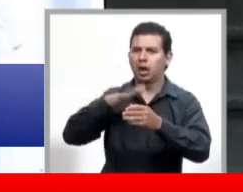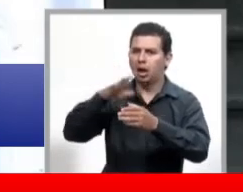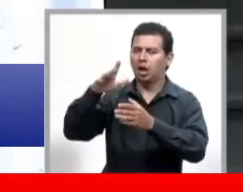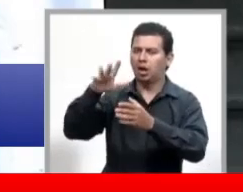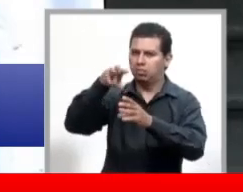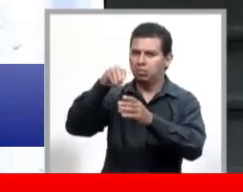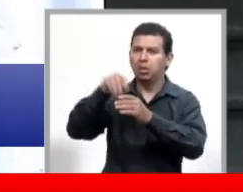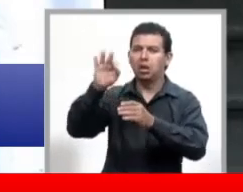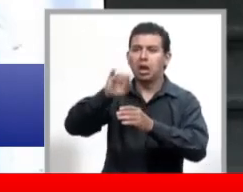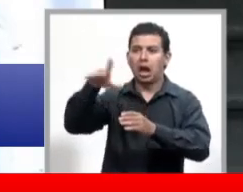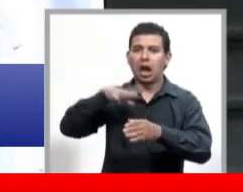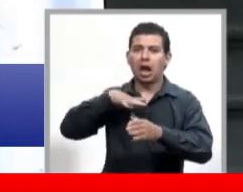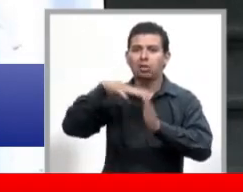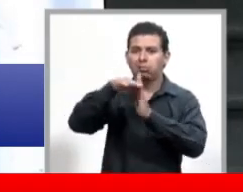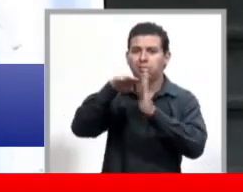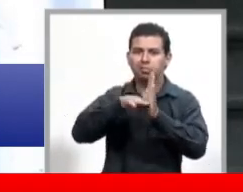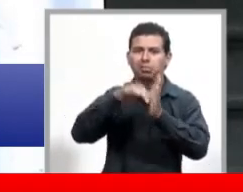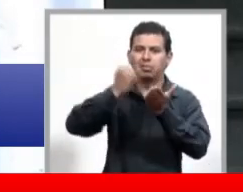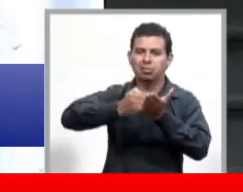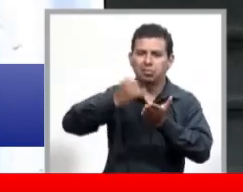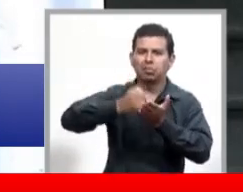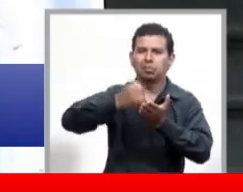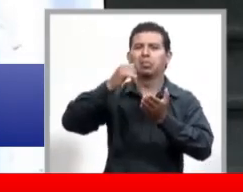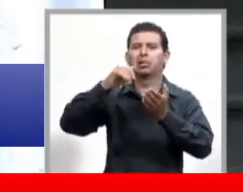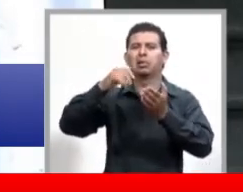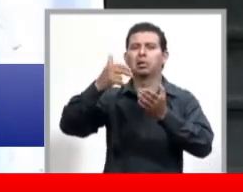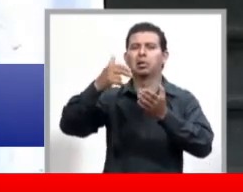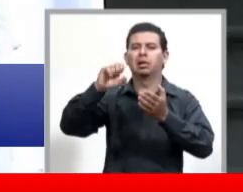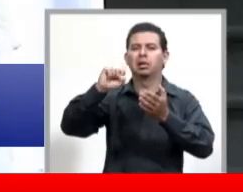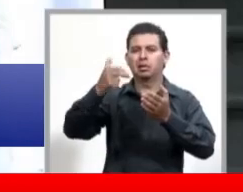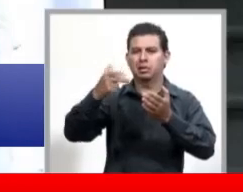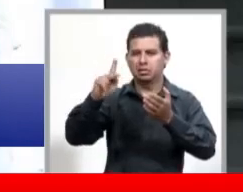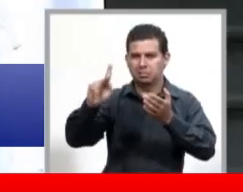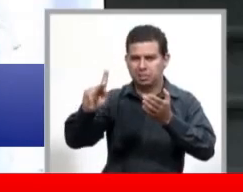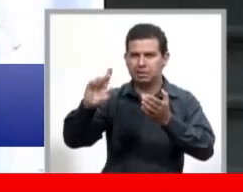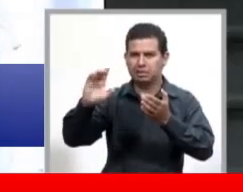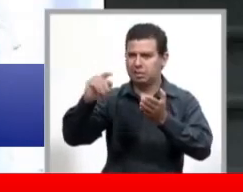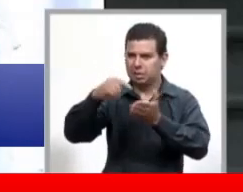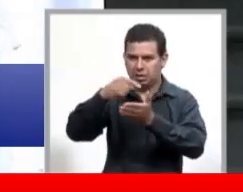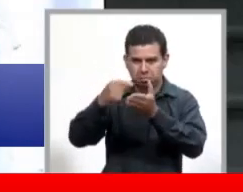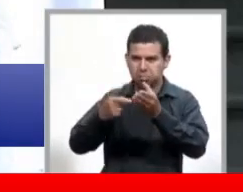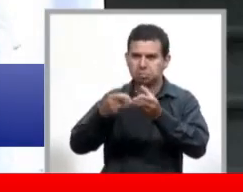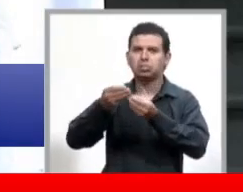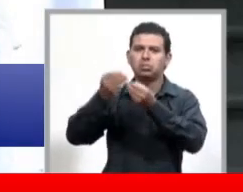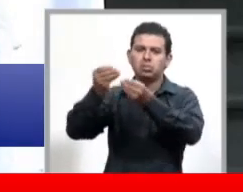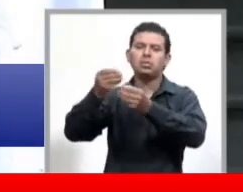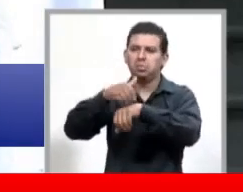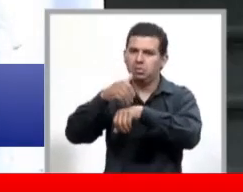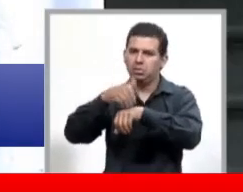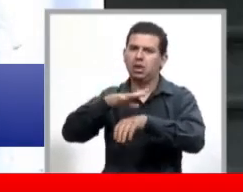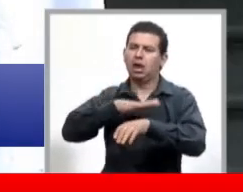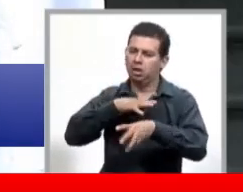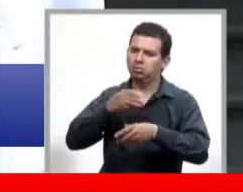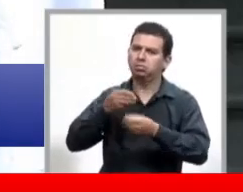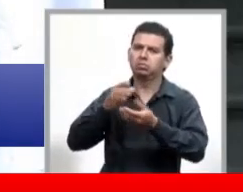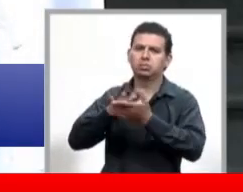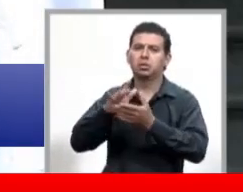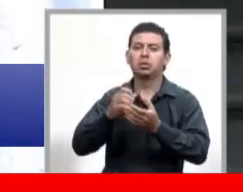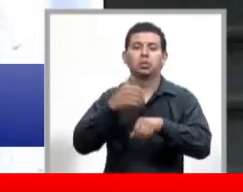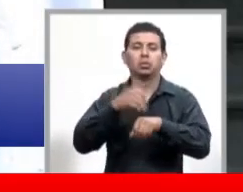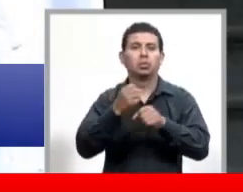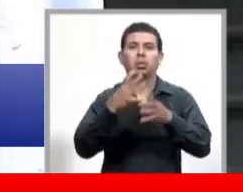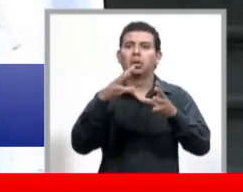los requerimientos del sector formal, se les está entregando los créditos. Tenemos ya un número muy claro de cuántas empresas están en el